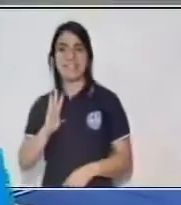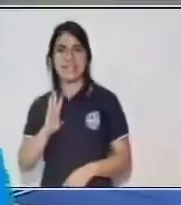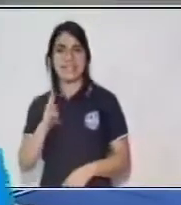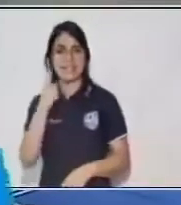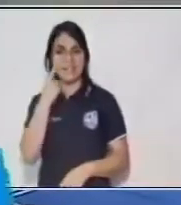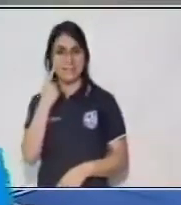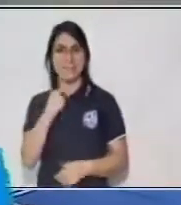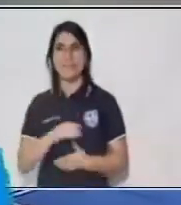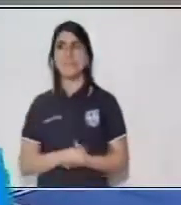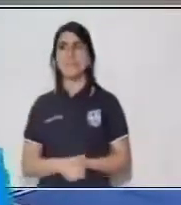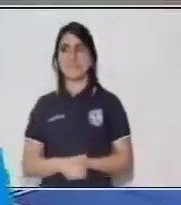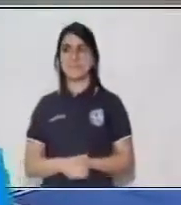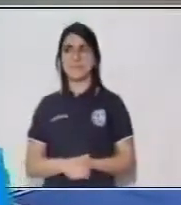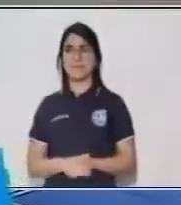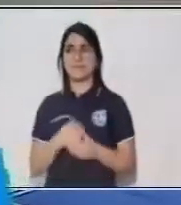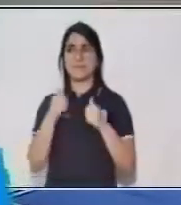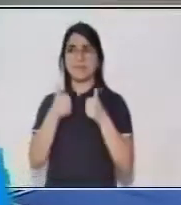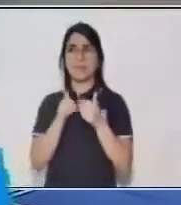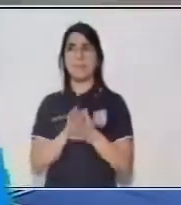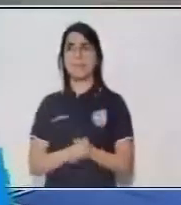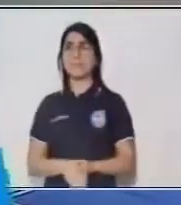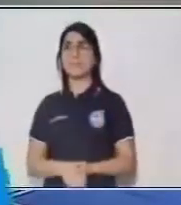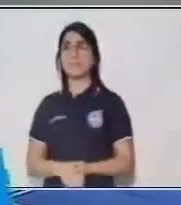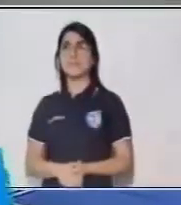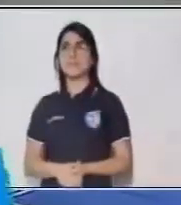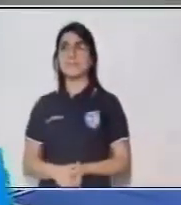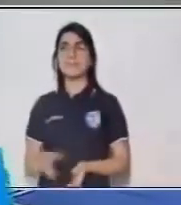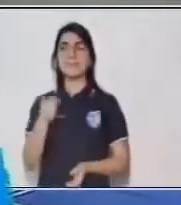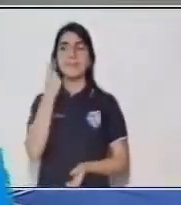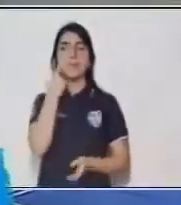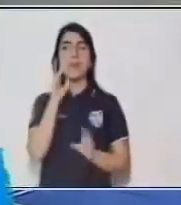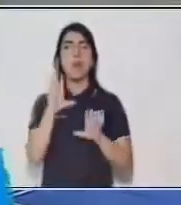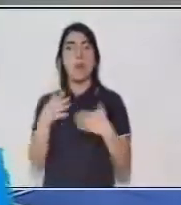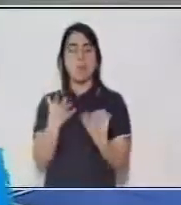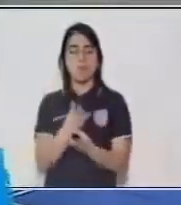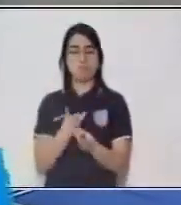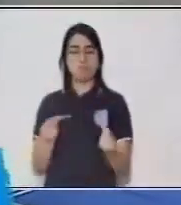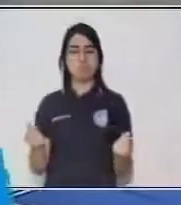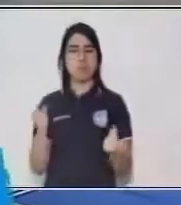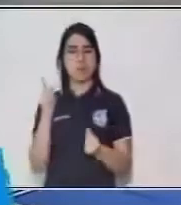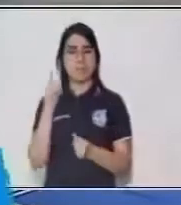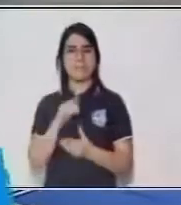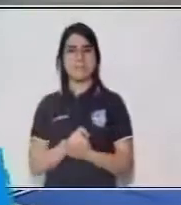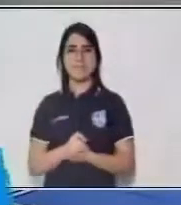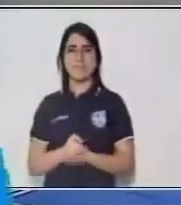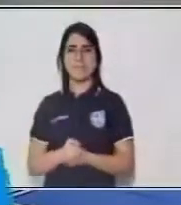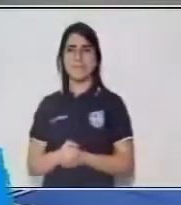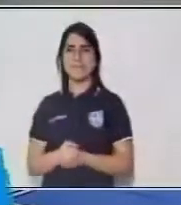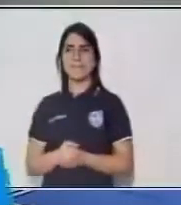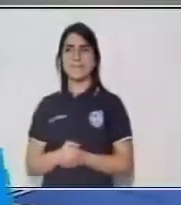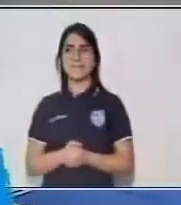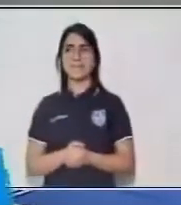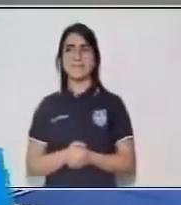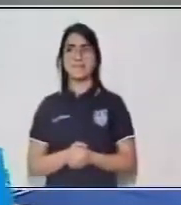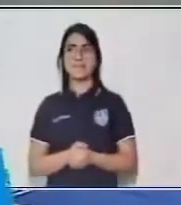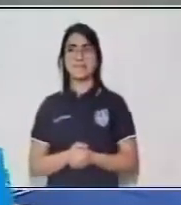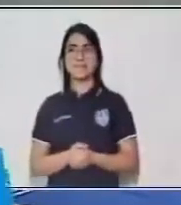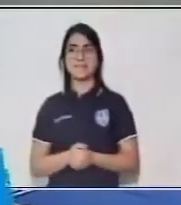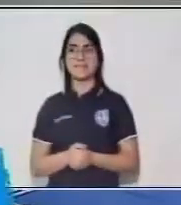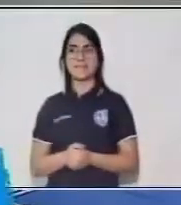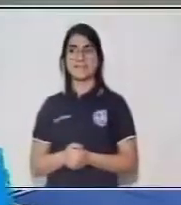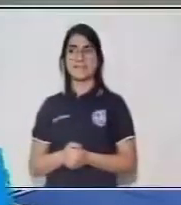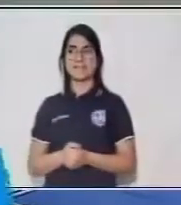esta operación. Nos queda 1 dividido 3 elevado a la 3. Entonces vamos a tener